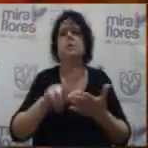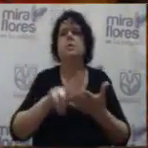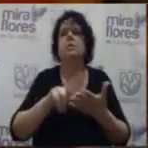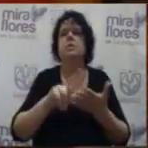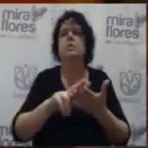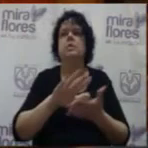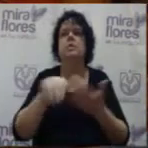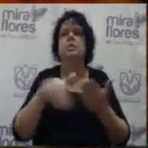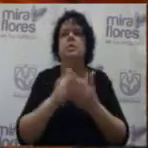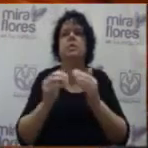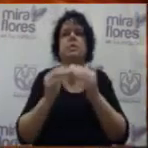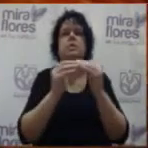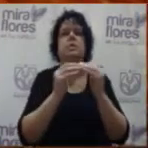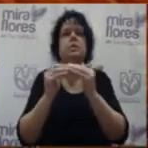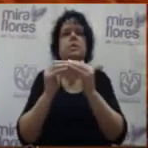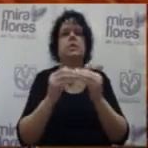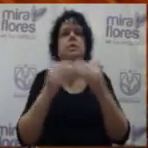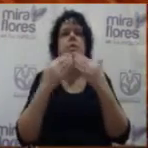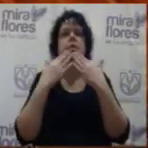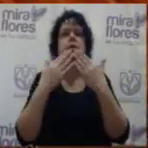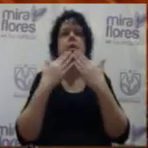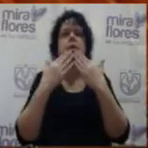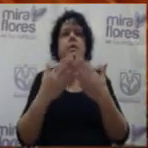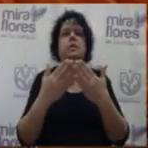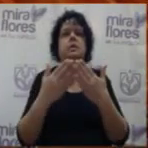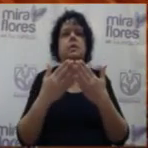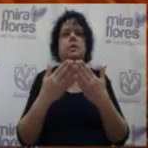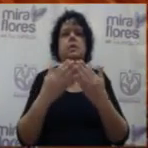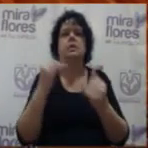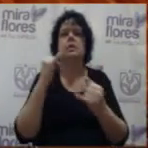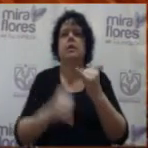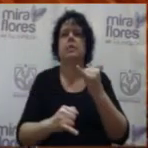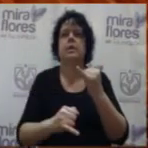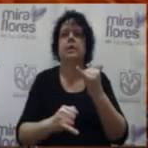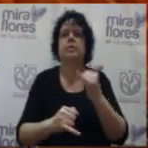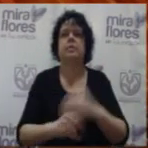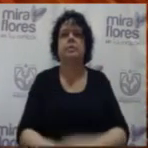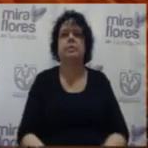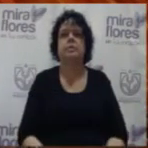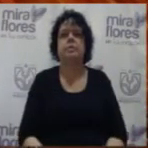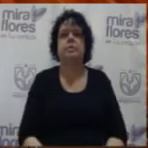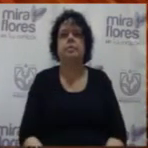aprueba también por unanimidad de votos. Muchísimas gracias. Se levanta la sesión.